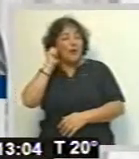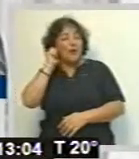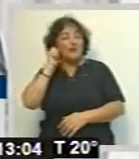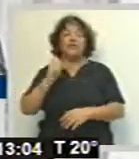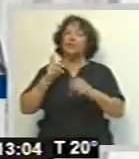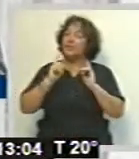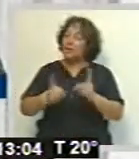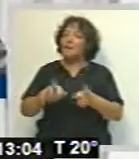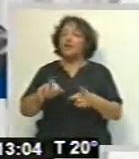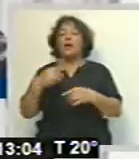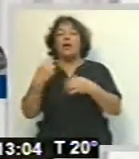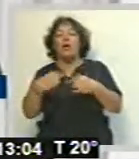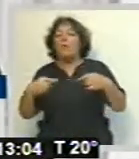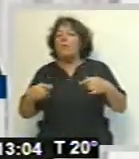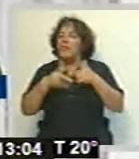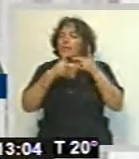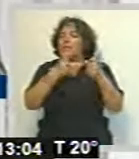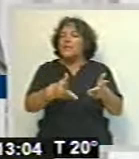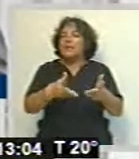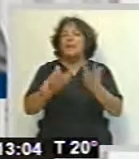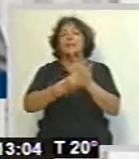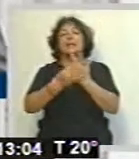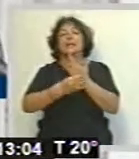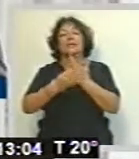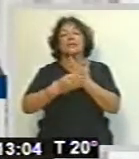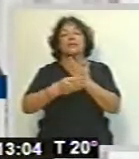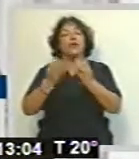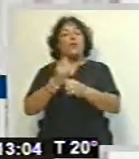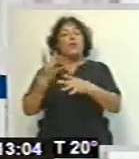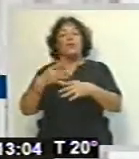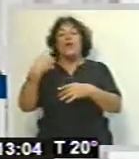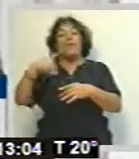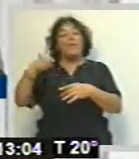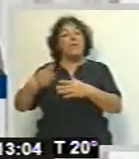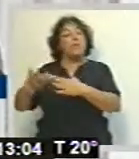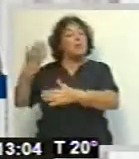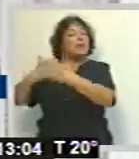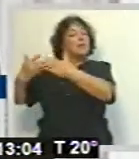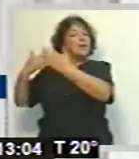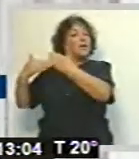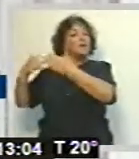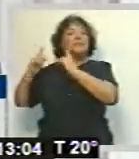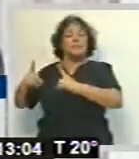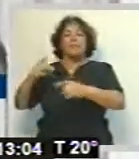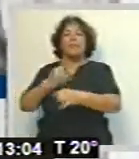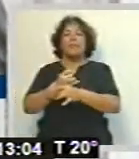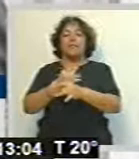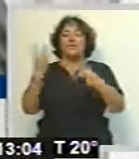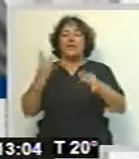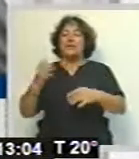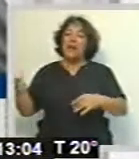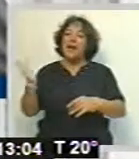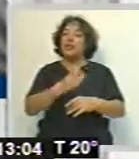cuatro definitivamente, como lo planteaba el ministro, y tenemos que ir más para atrás, también profesionalizando a todos